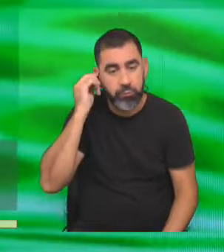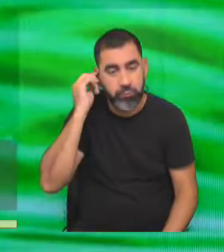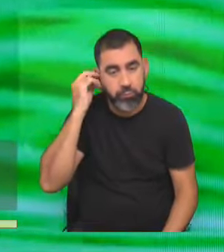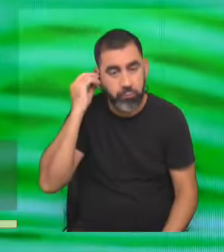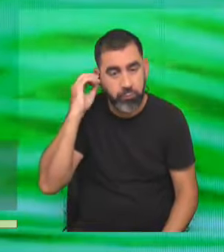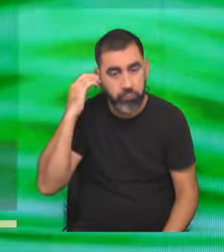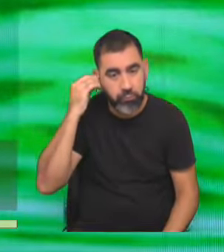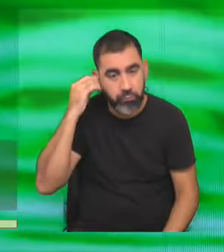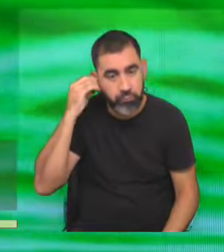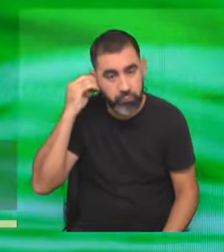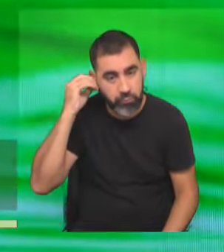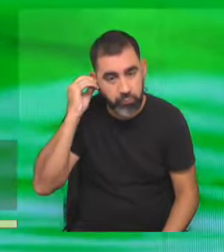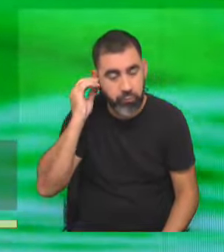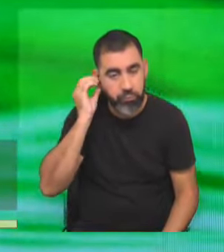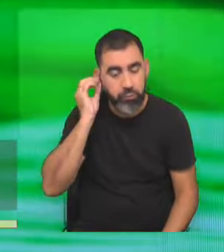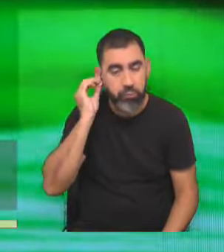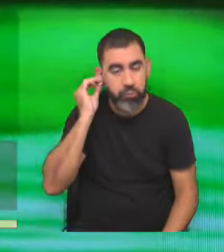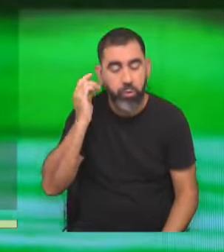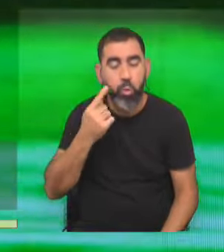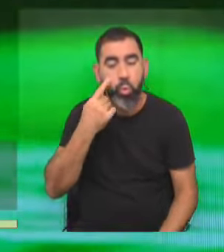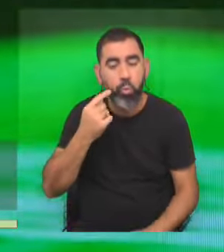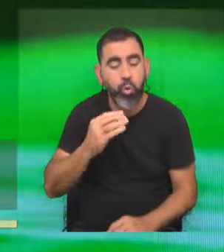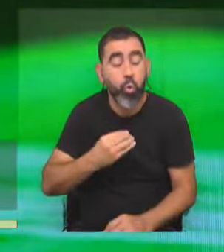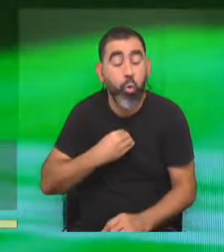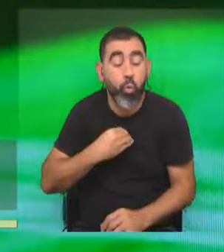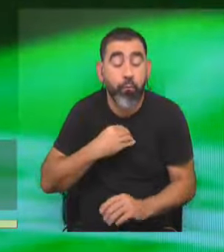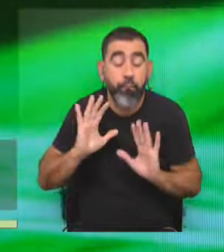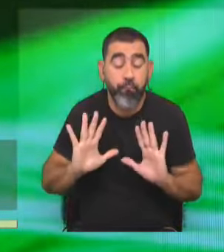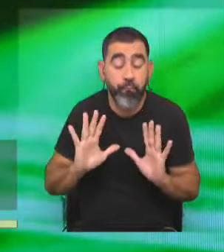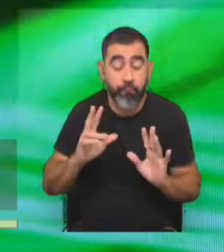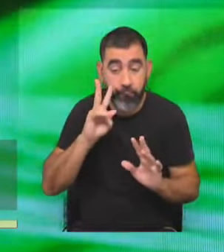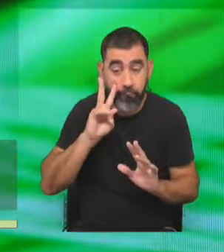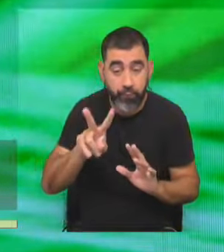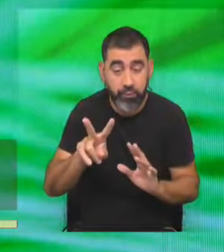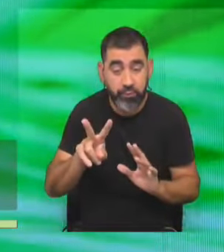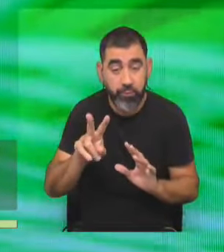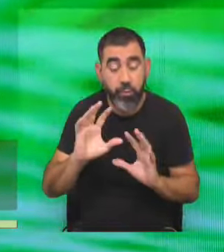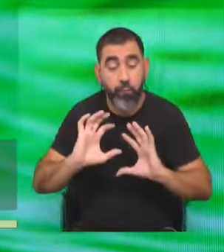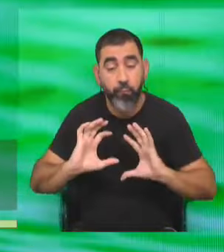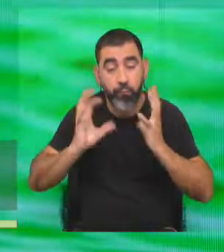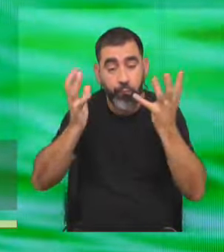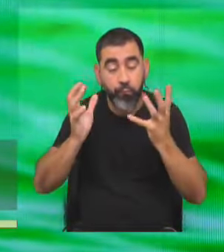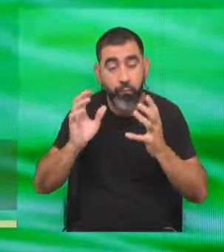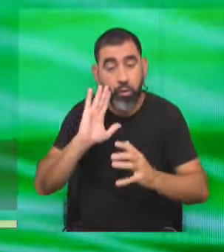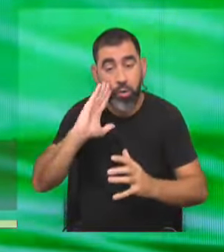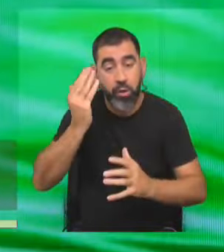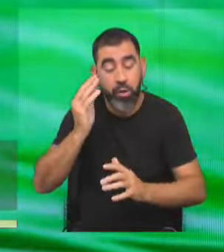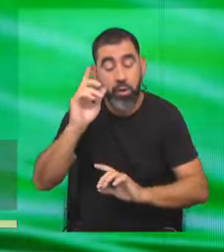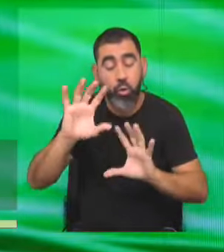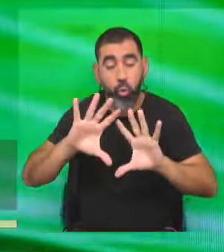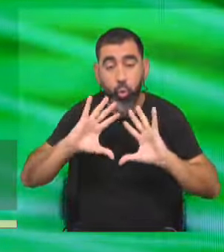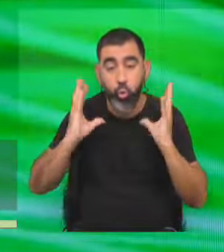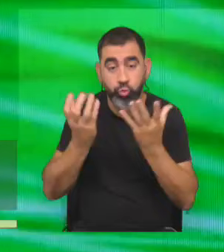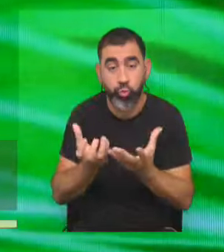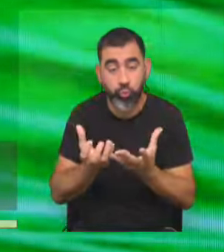uno mira el indicador más más confiable más válido y confiable para medir la violencia reconocido a nivel universal